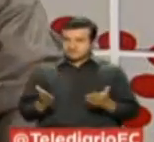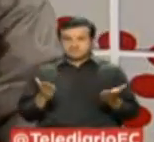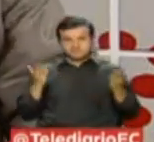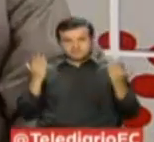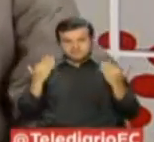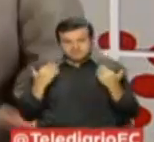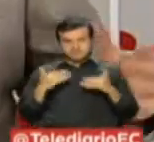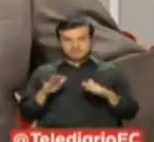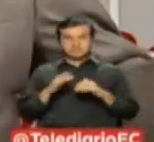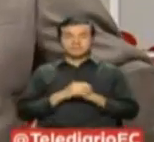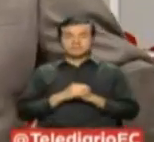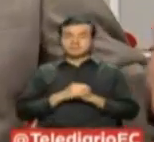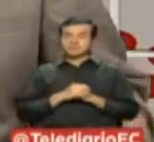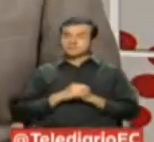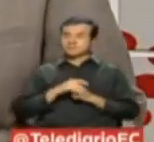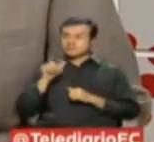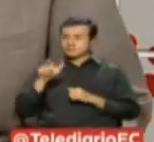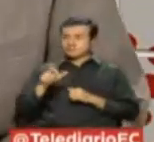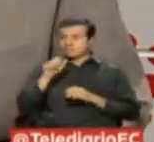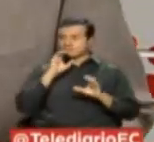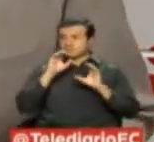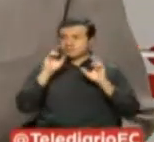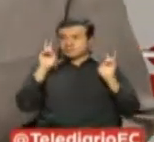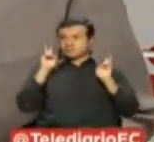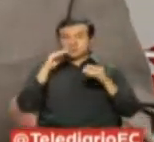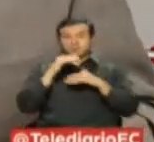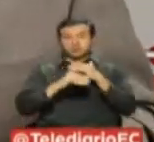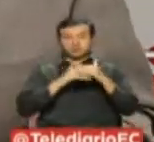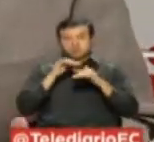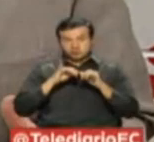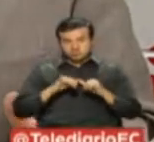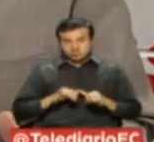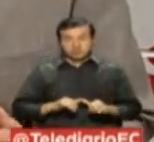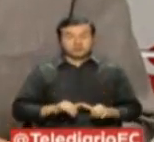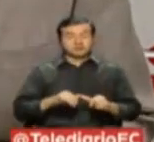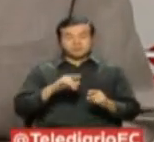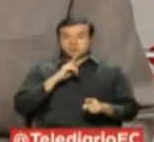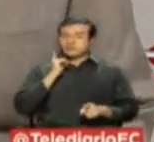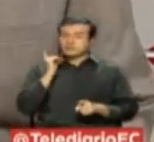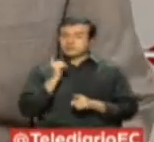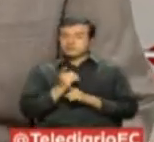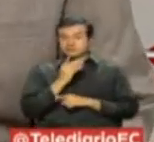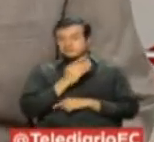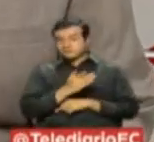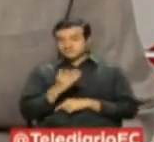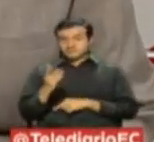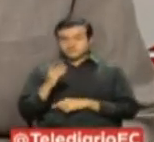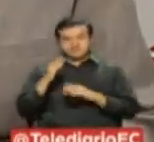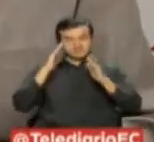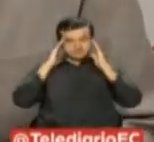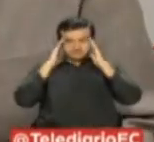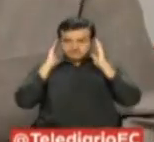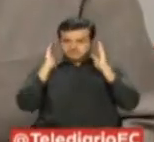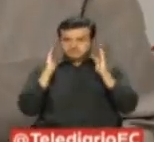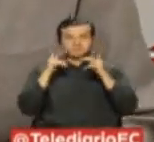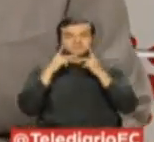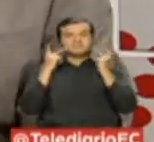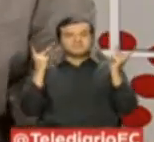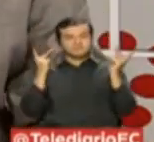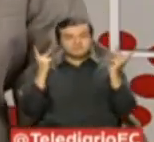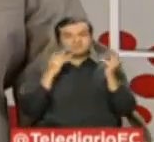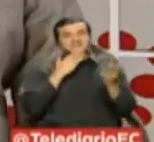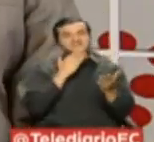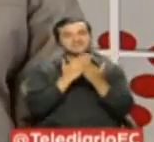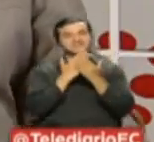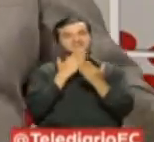programa nuestro invitado nos ha hablado pues sobre un proceso en marcha que seguirá siendo materia de atención pública nuevamente